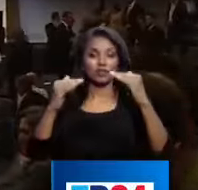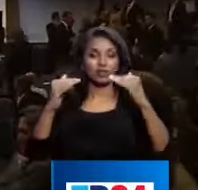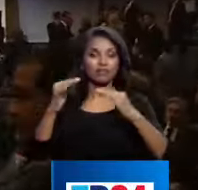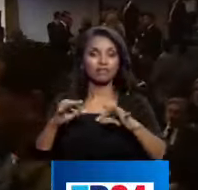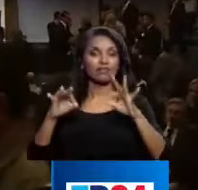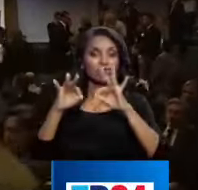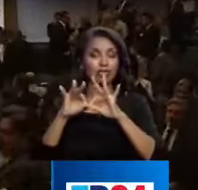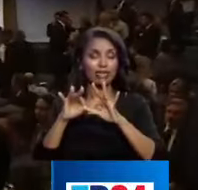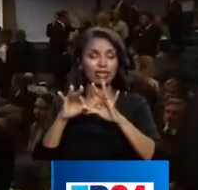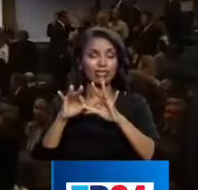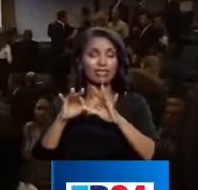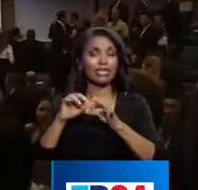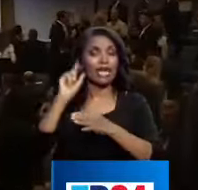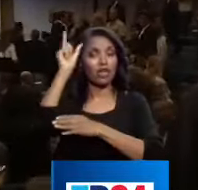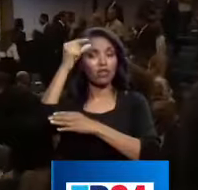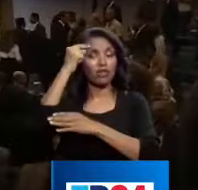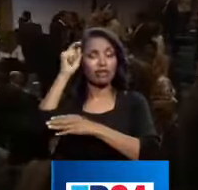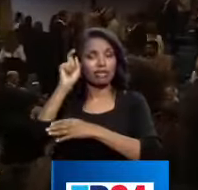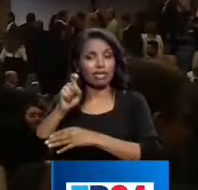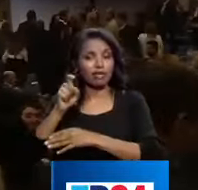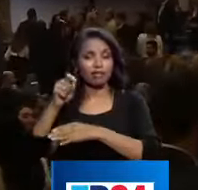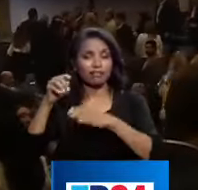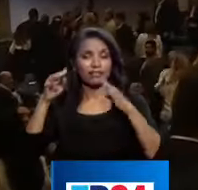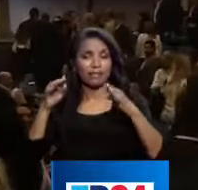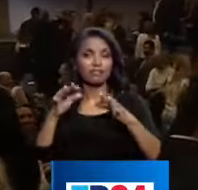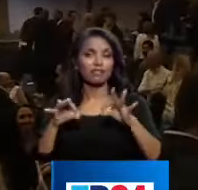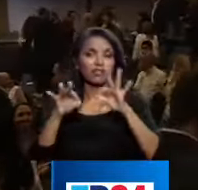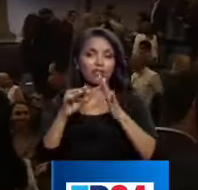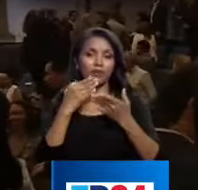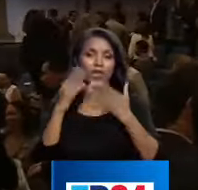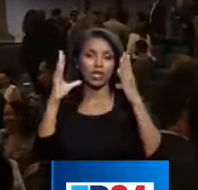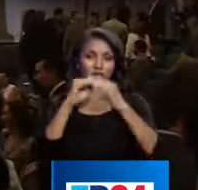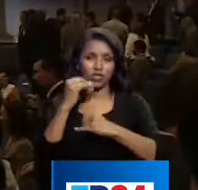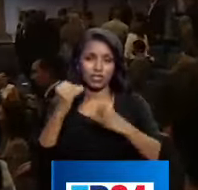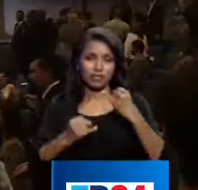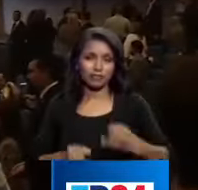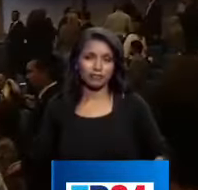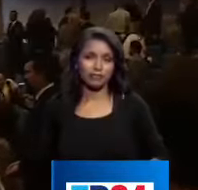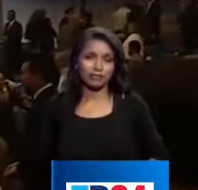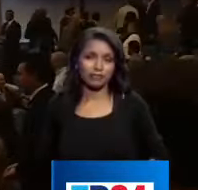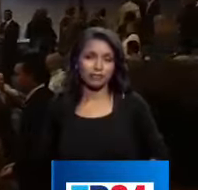sostenible, una obligación del Estado. Muy buenas noches.